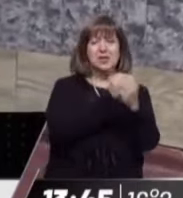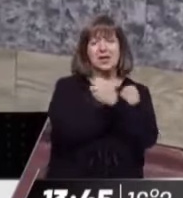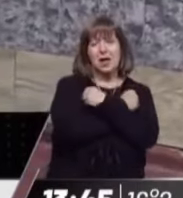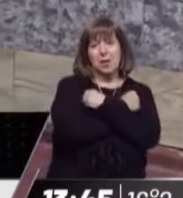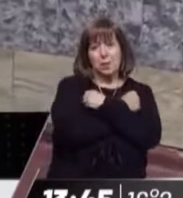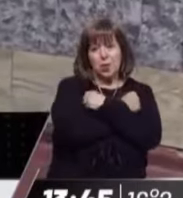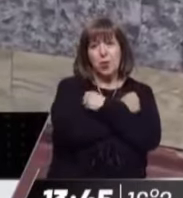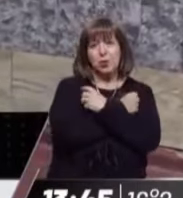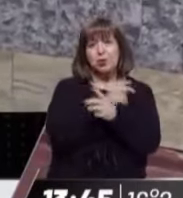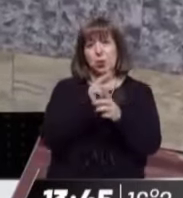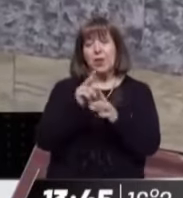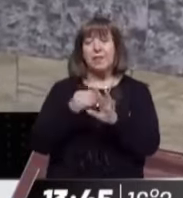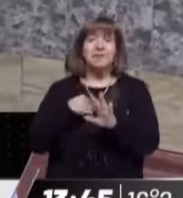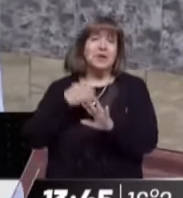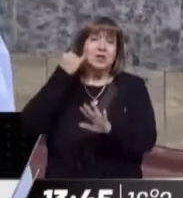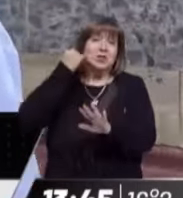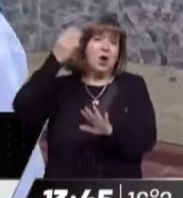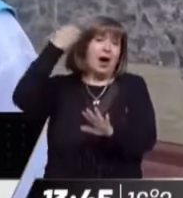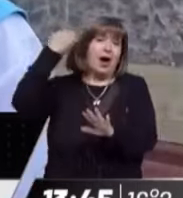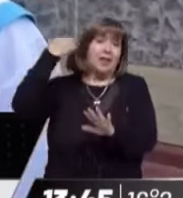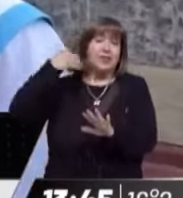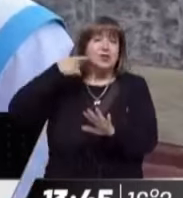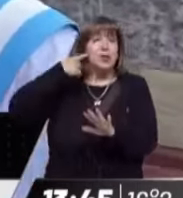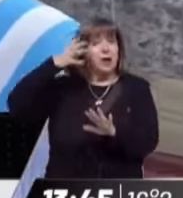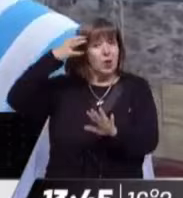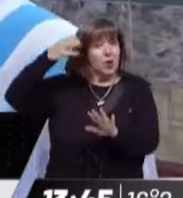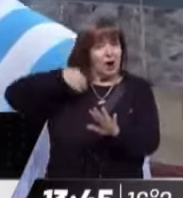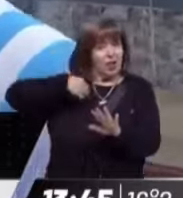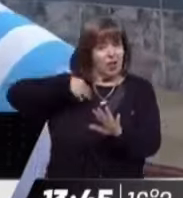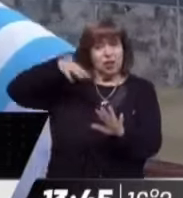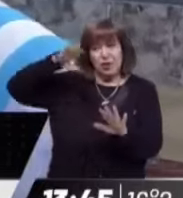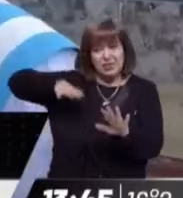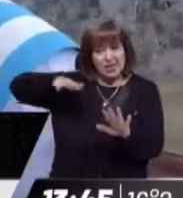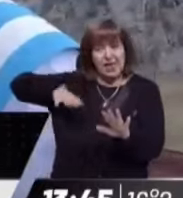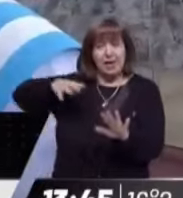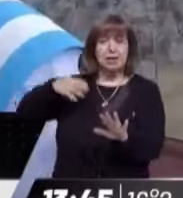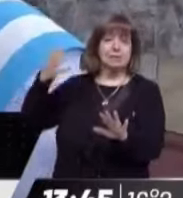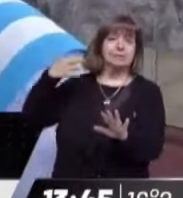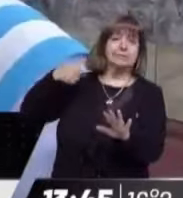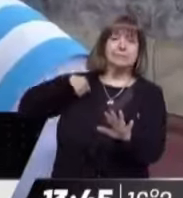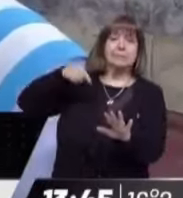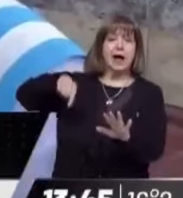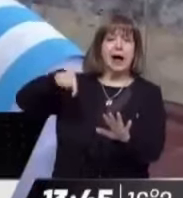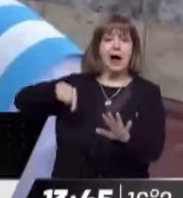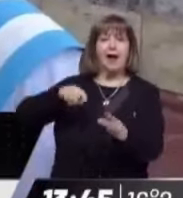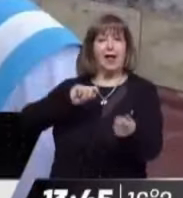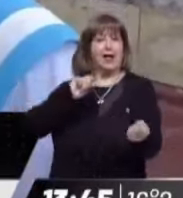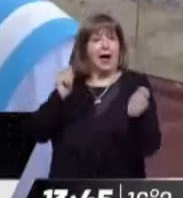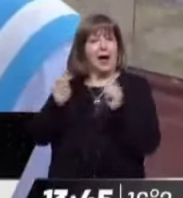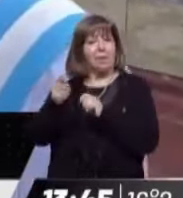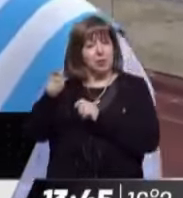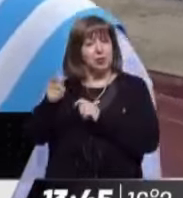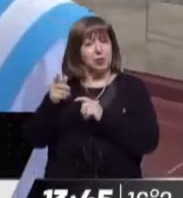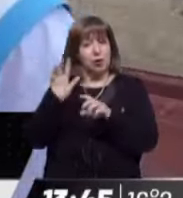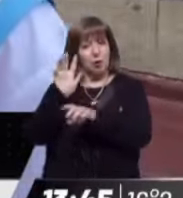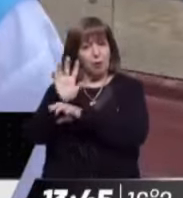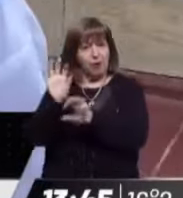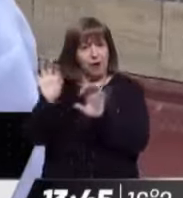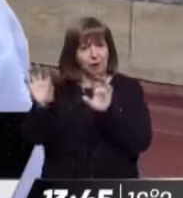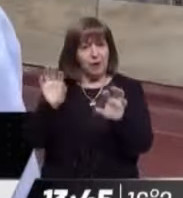infancia no sé si éramos tan buenos con los que tenían alguna diferencia. Entonces hemos evolucionado como sociedad, ¿vos lo sentís así?